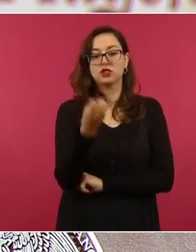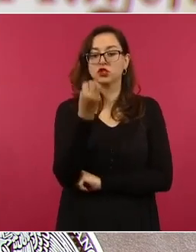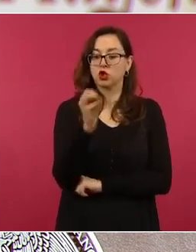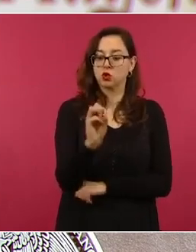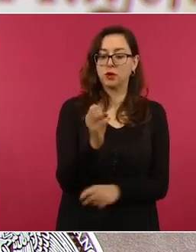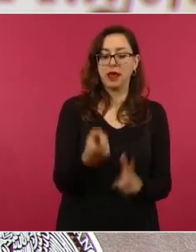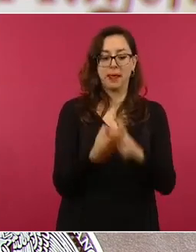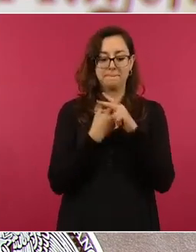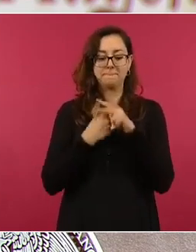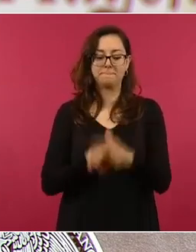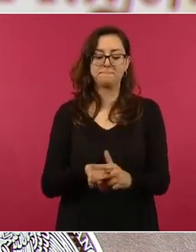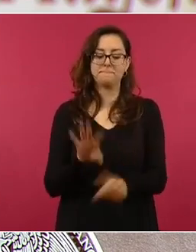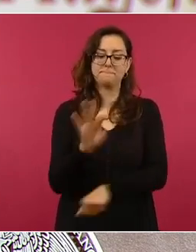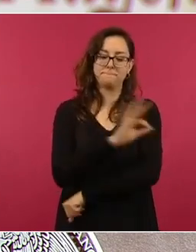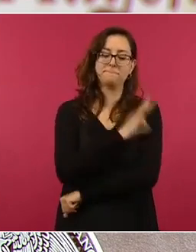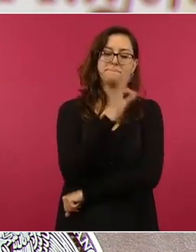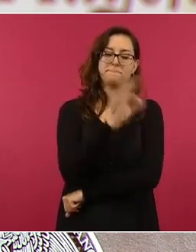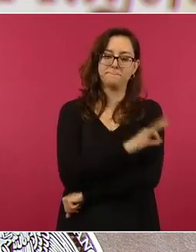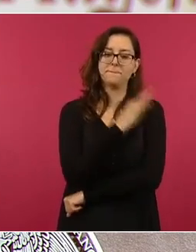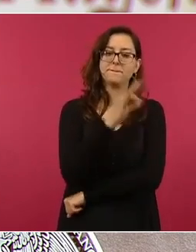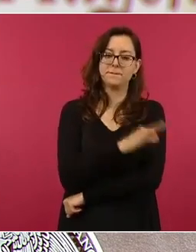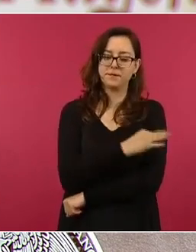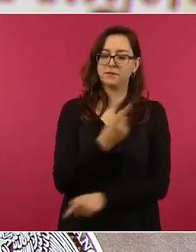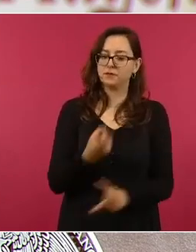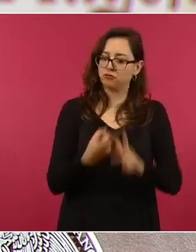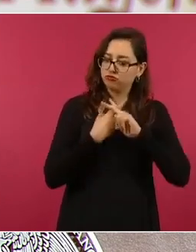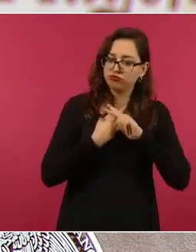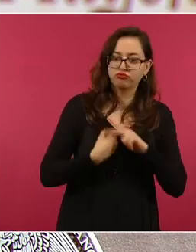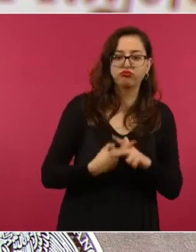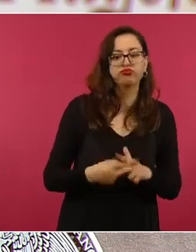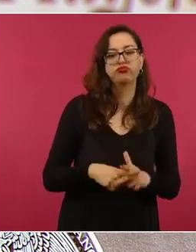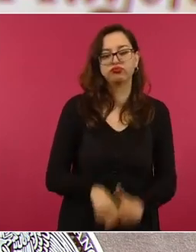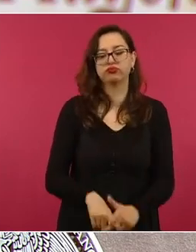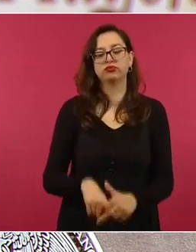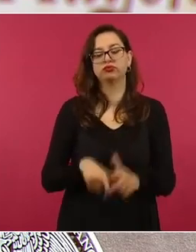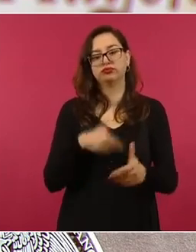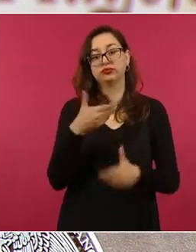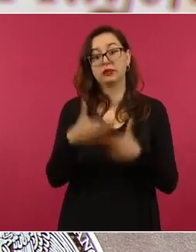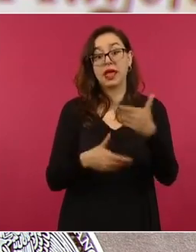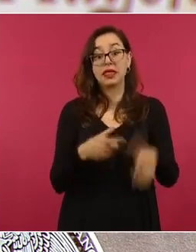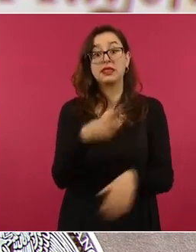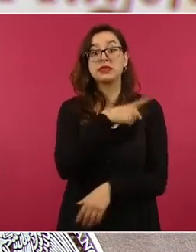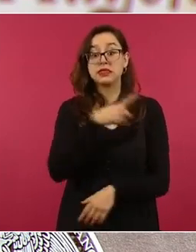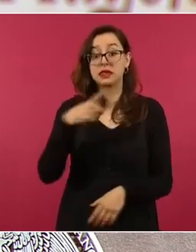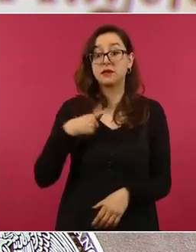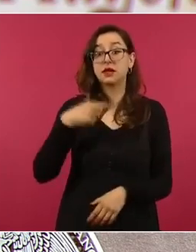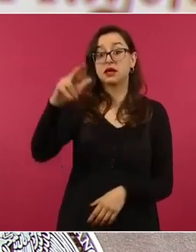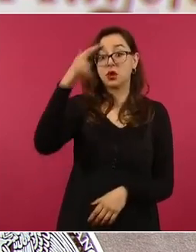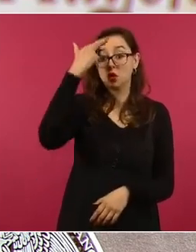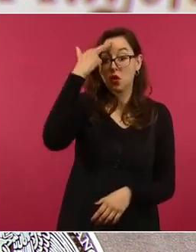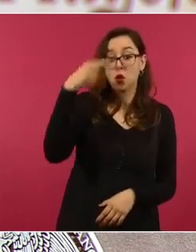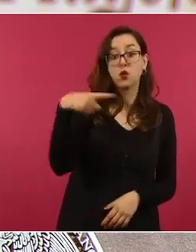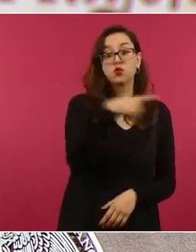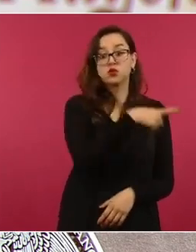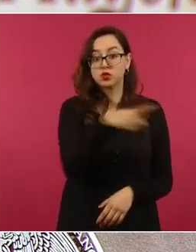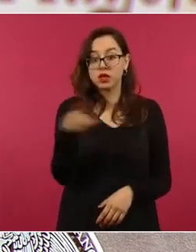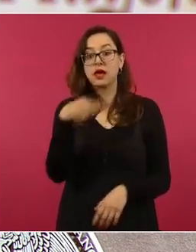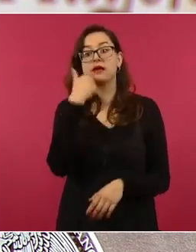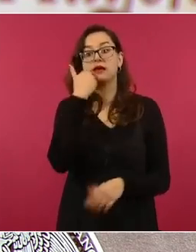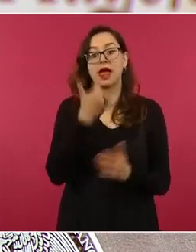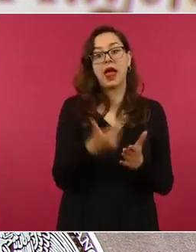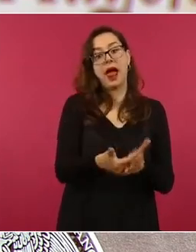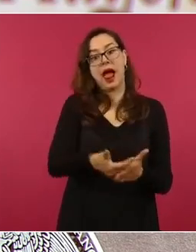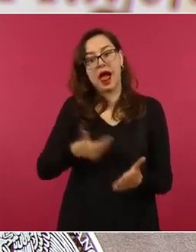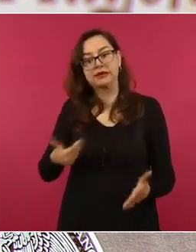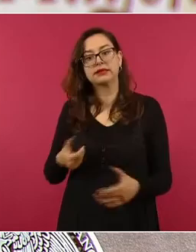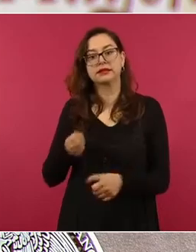instituciones, tengamos suficientes vacunas para iniciar. Y recordar también a la población que cuanto antes es mejor vacunarse